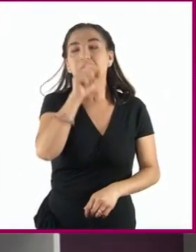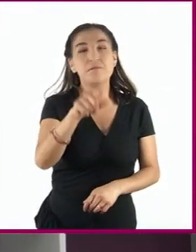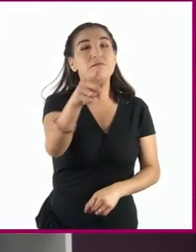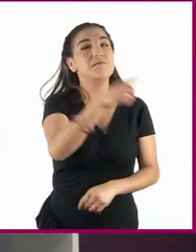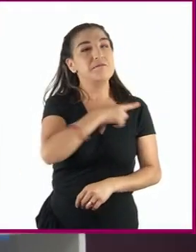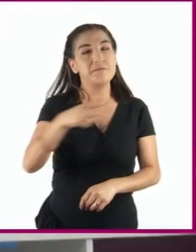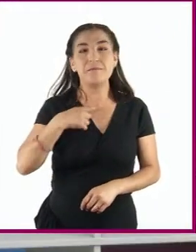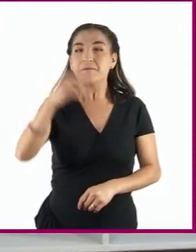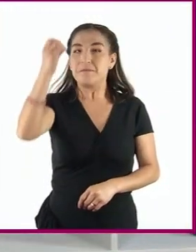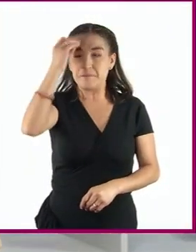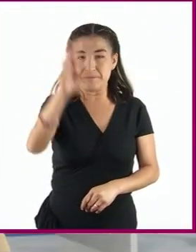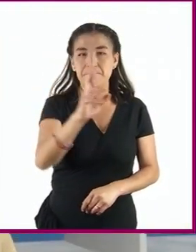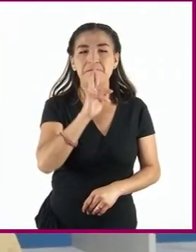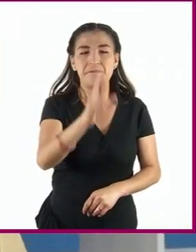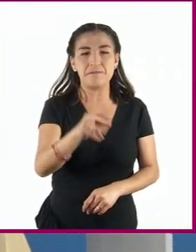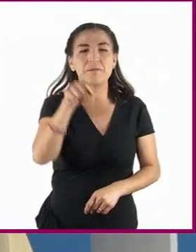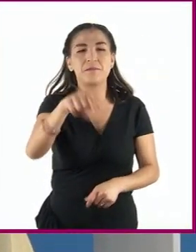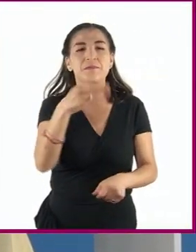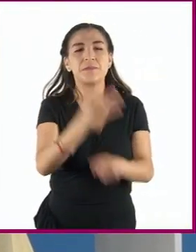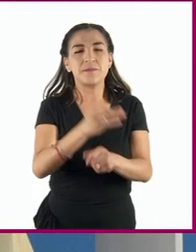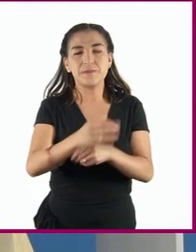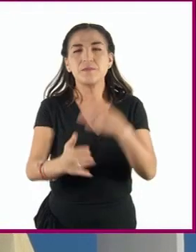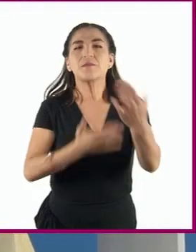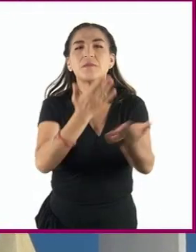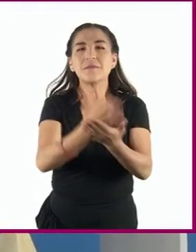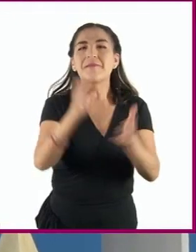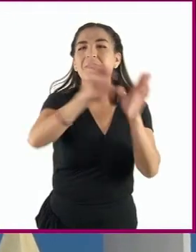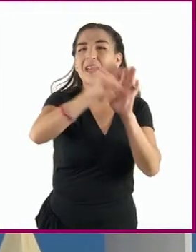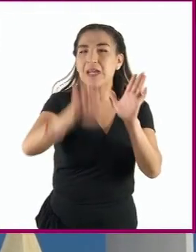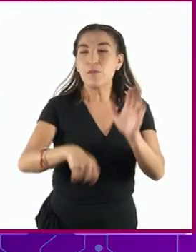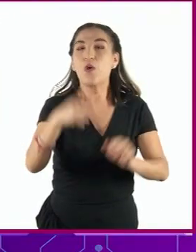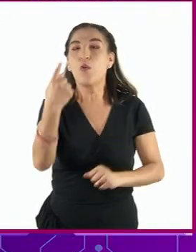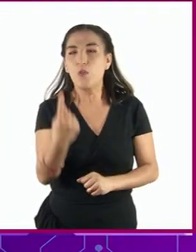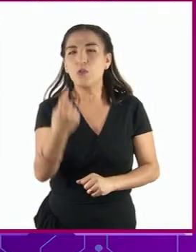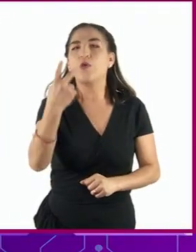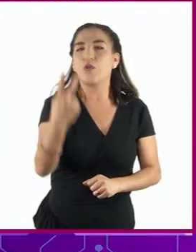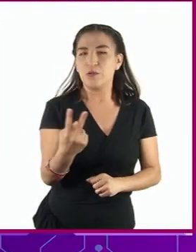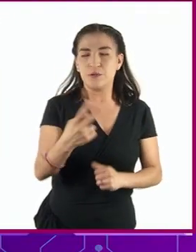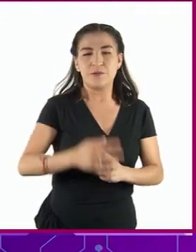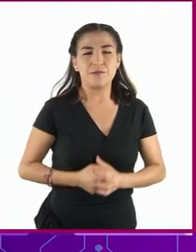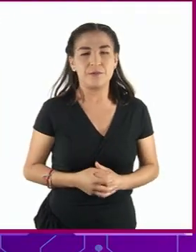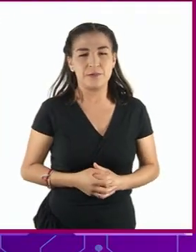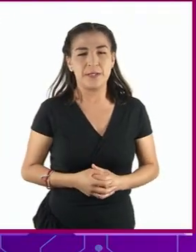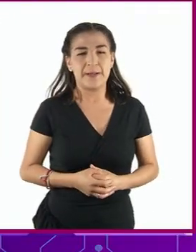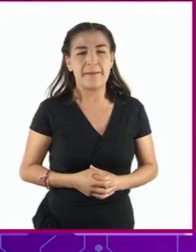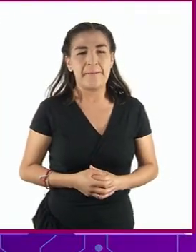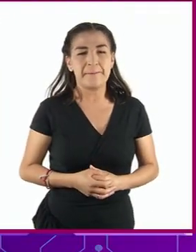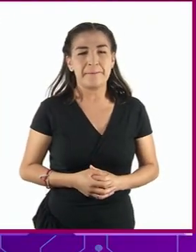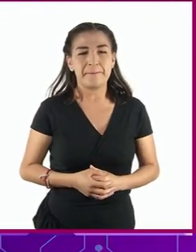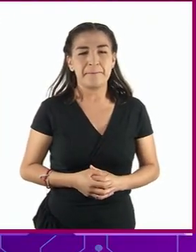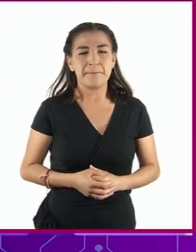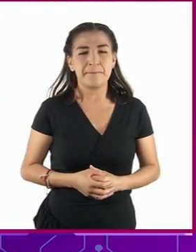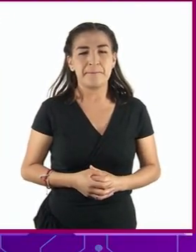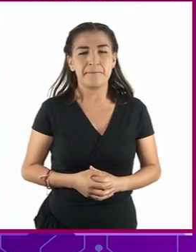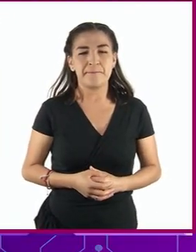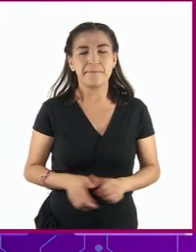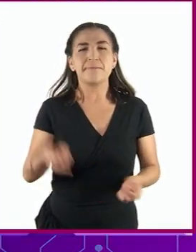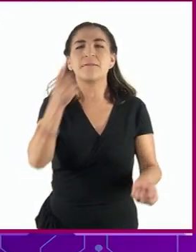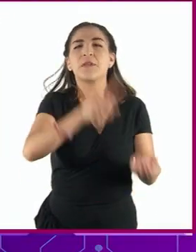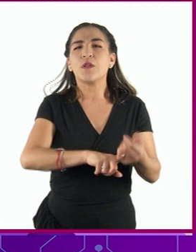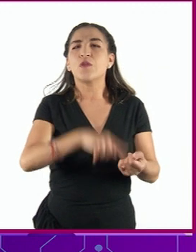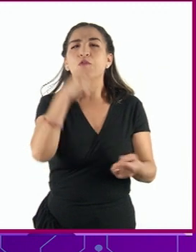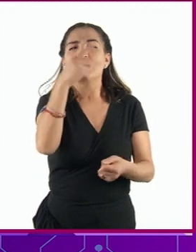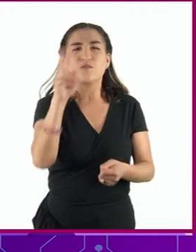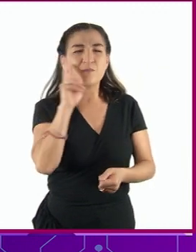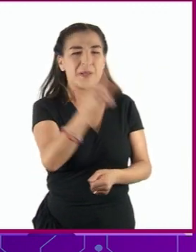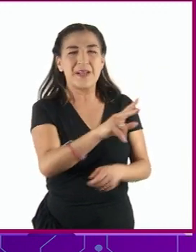olviden responder lo que se planteó en los ejemplos 1 y 2. ¿Qué diferencias notan en la